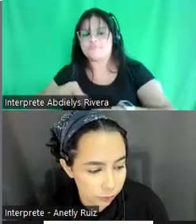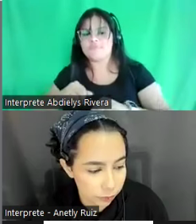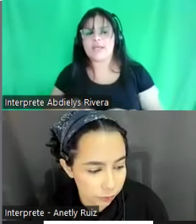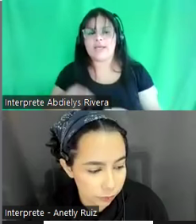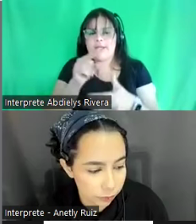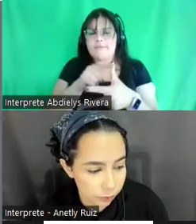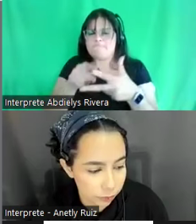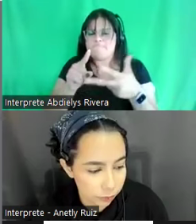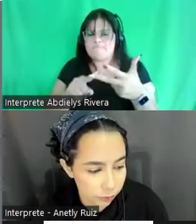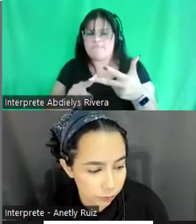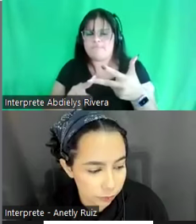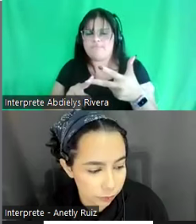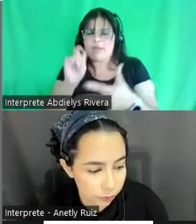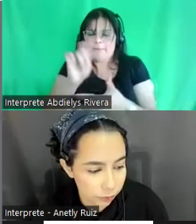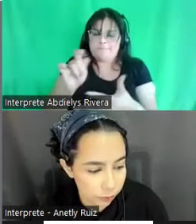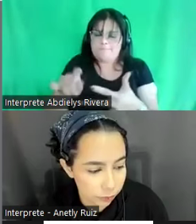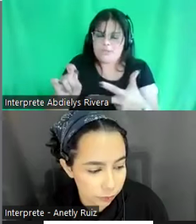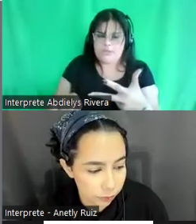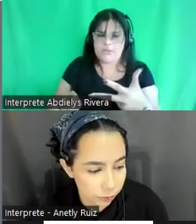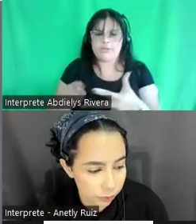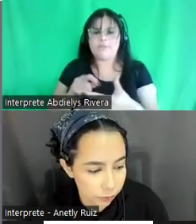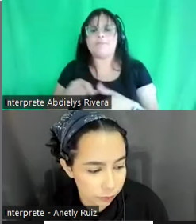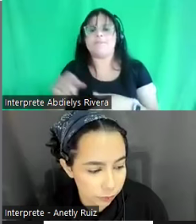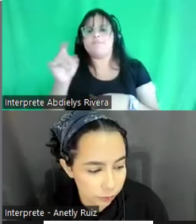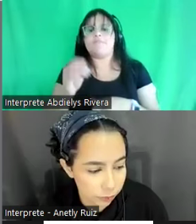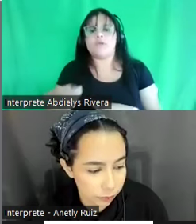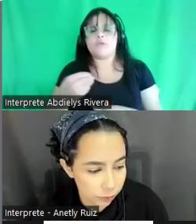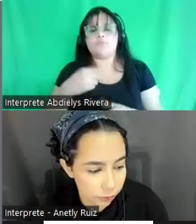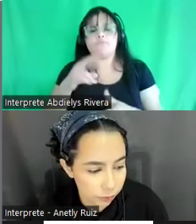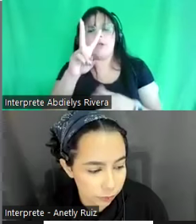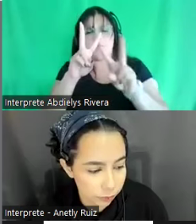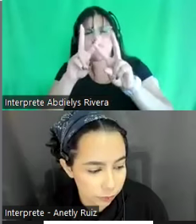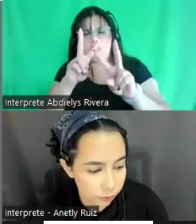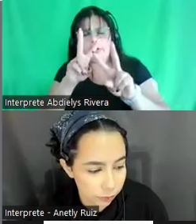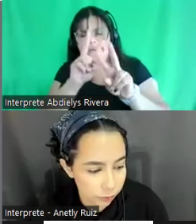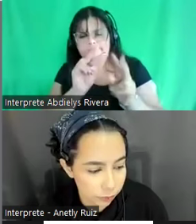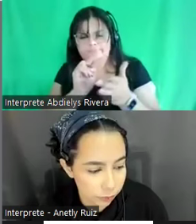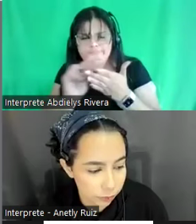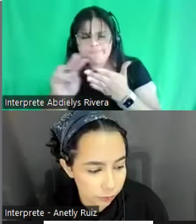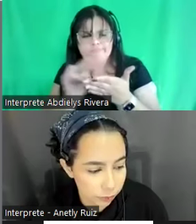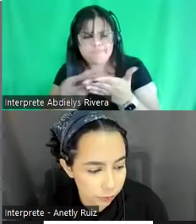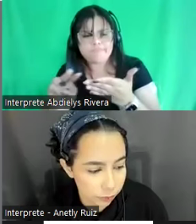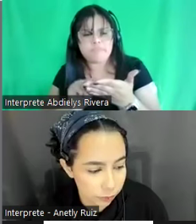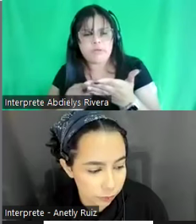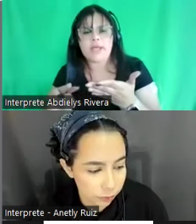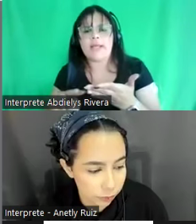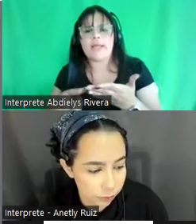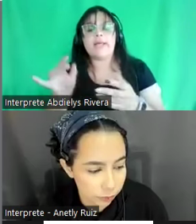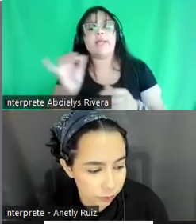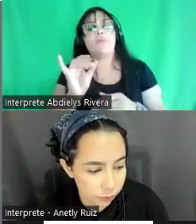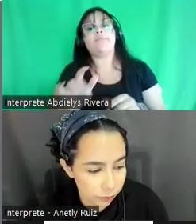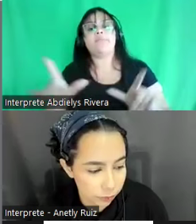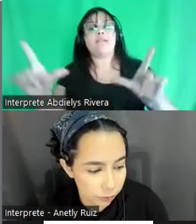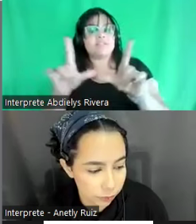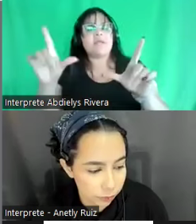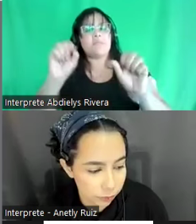preguntas. Voy a leer las preguntas para el beneficio de ustedes y que entonces la licenciada pueda responder o comentar en